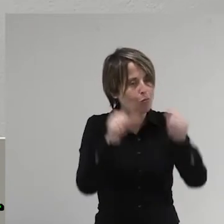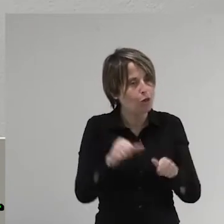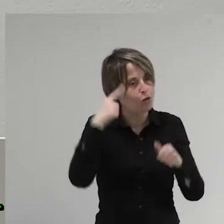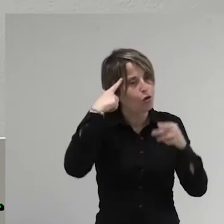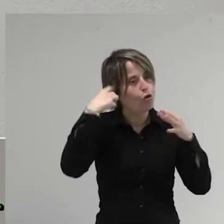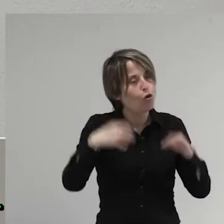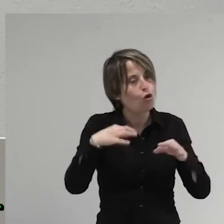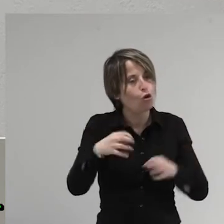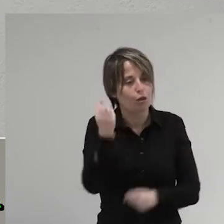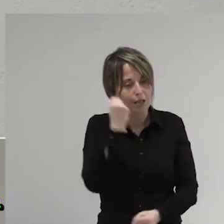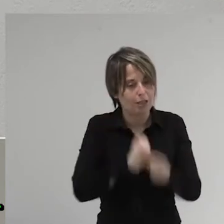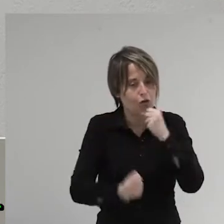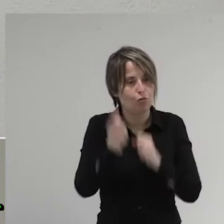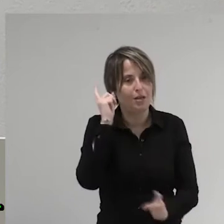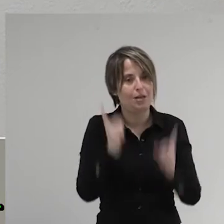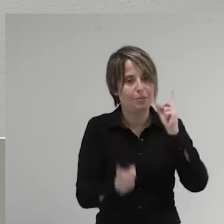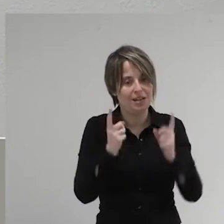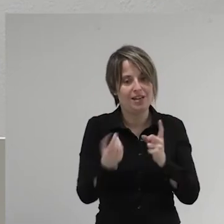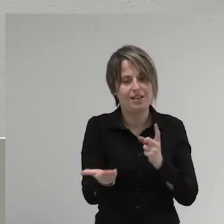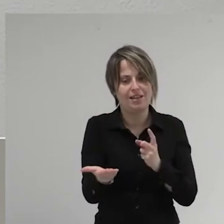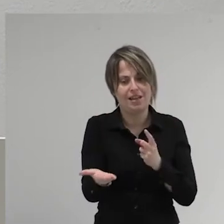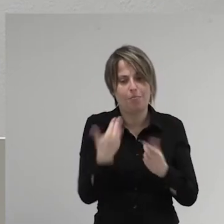lógicas de la economía imperial y de despojo.